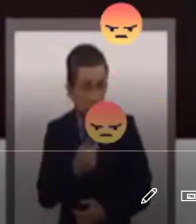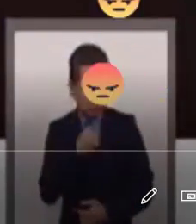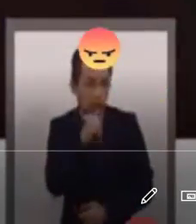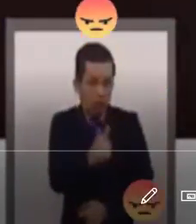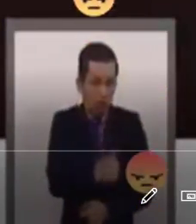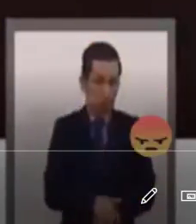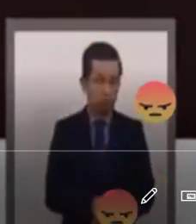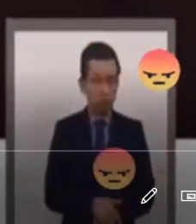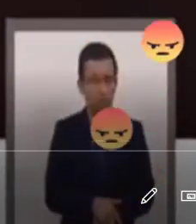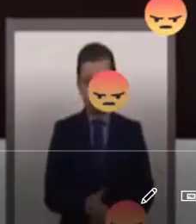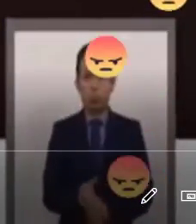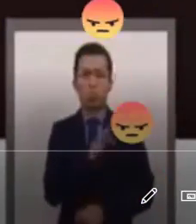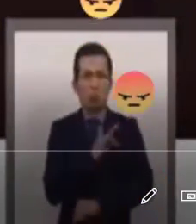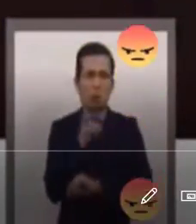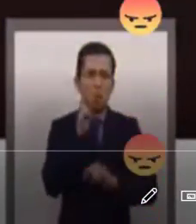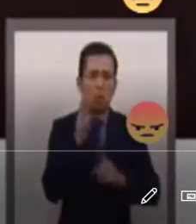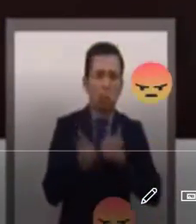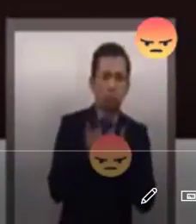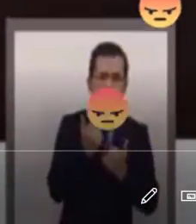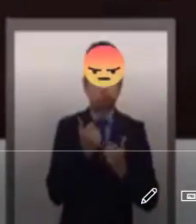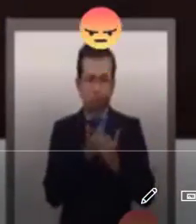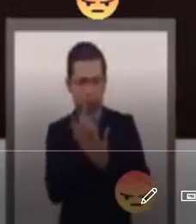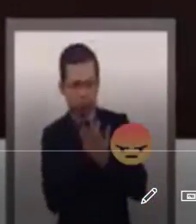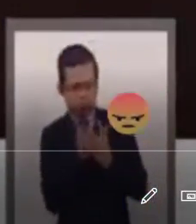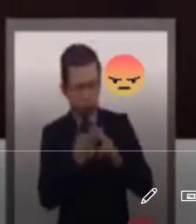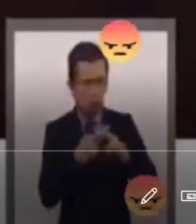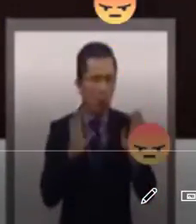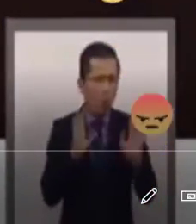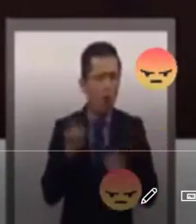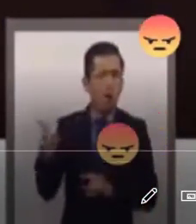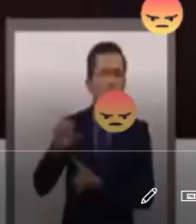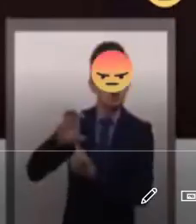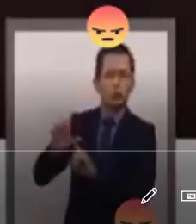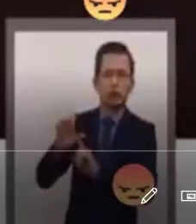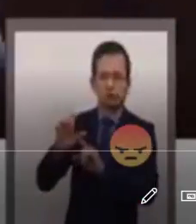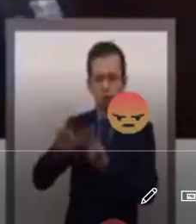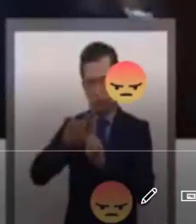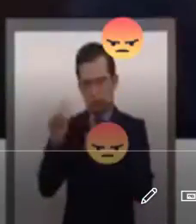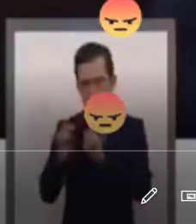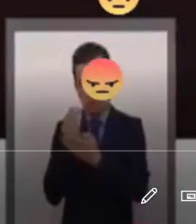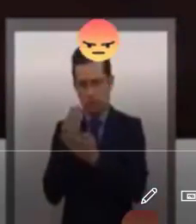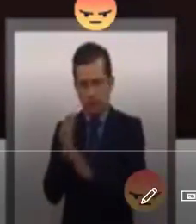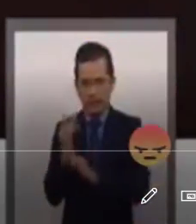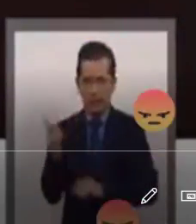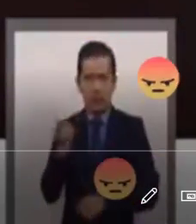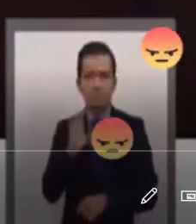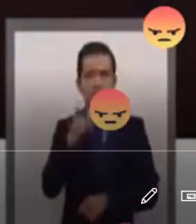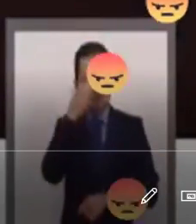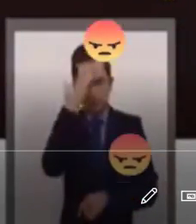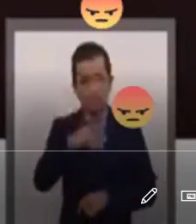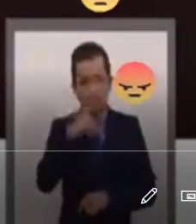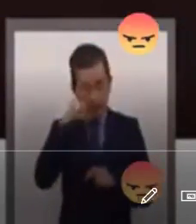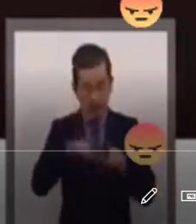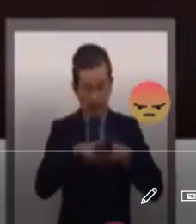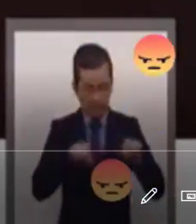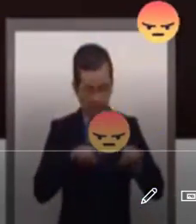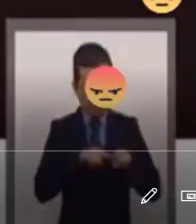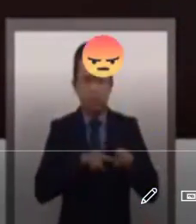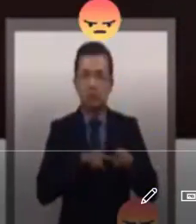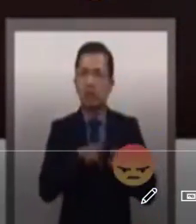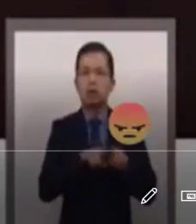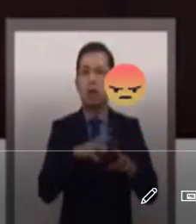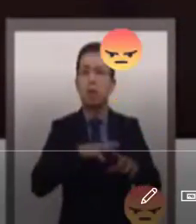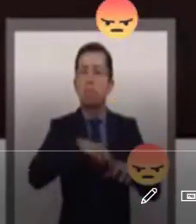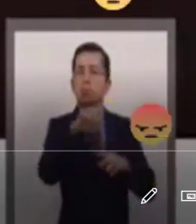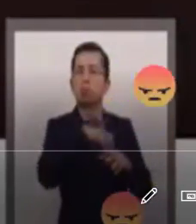de cifras. Y la Comisión Nacional Bancaria de Valores deja claramente establecido que a través de esas tarjetas hackeadas fueron extraídas de manera ilegal